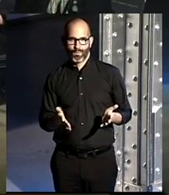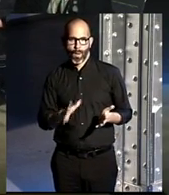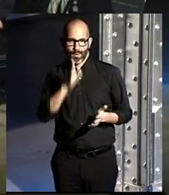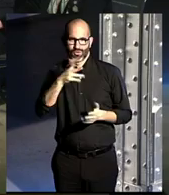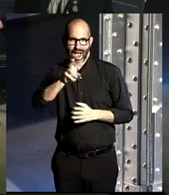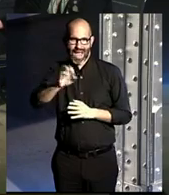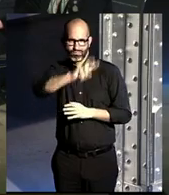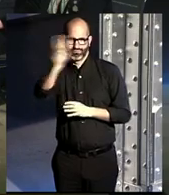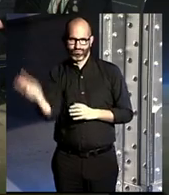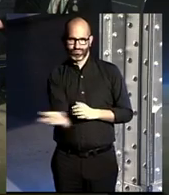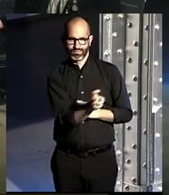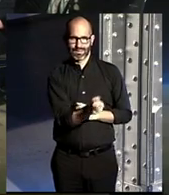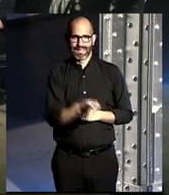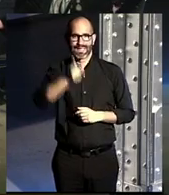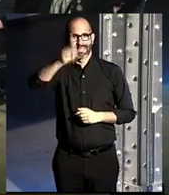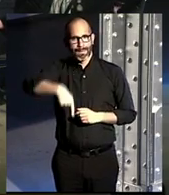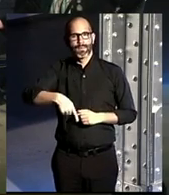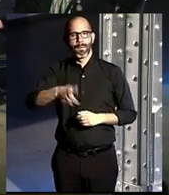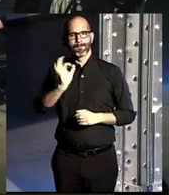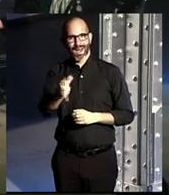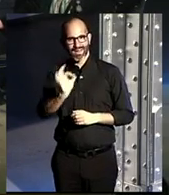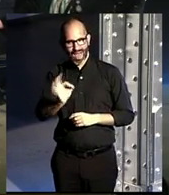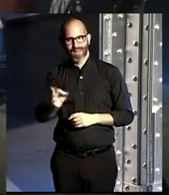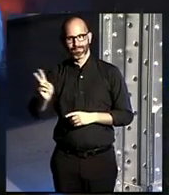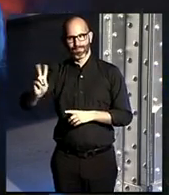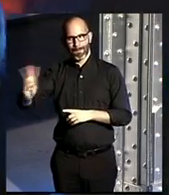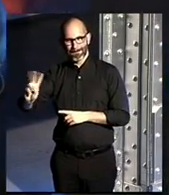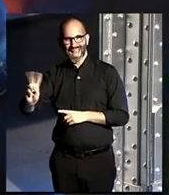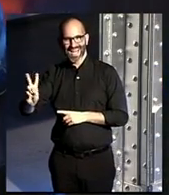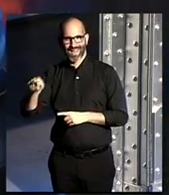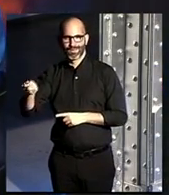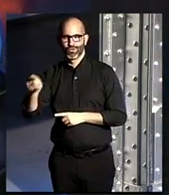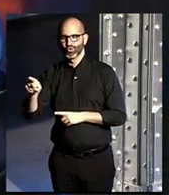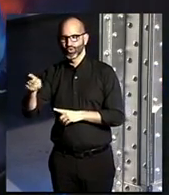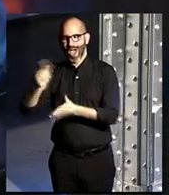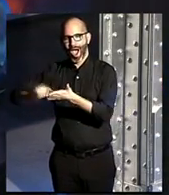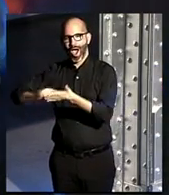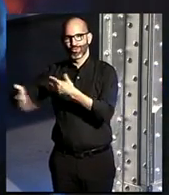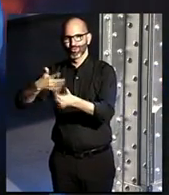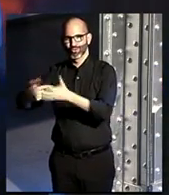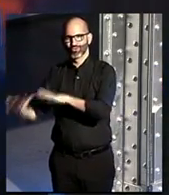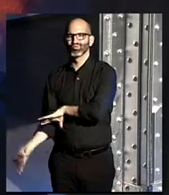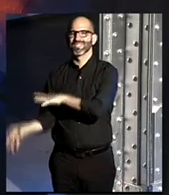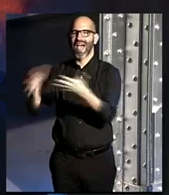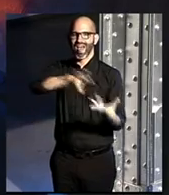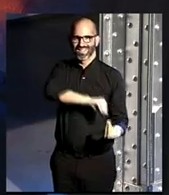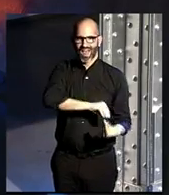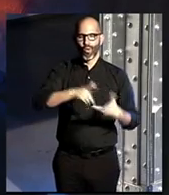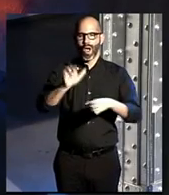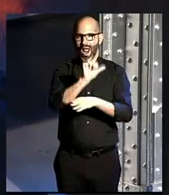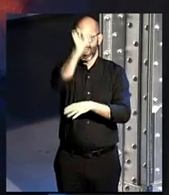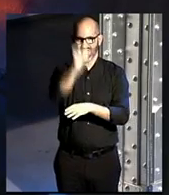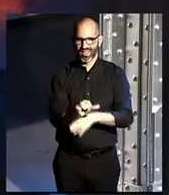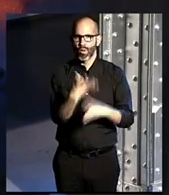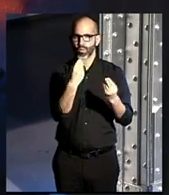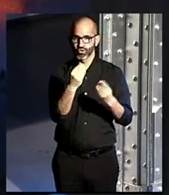Pero También es que es un segundo de autor muy Chomón, cinematográfico. Sí, muy cinematográfico Claro. y la gente va para verlo